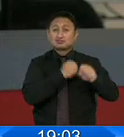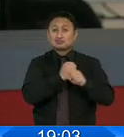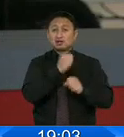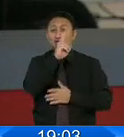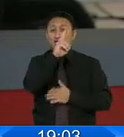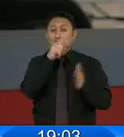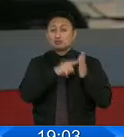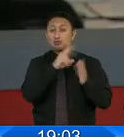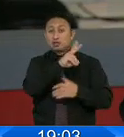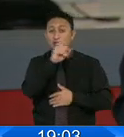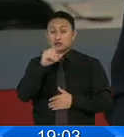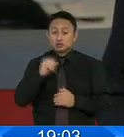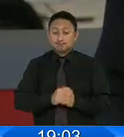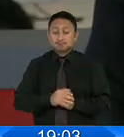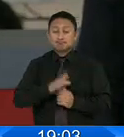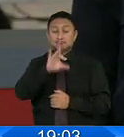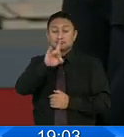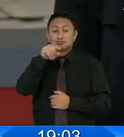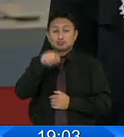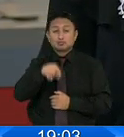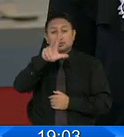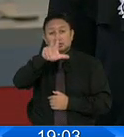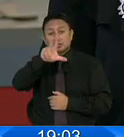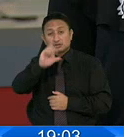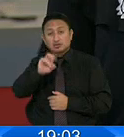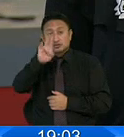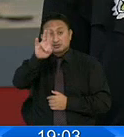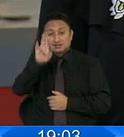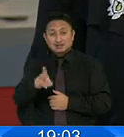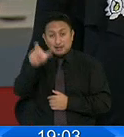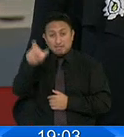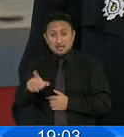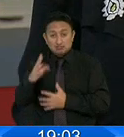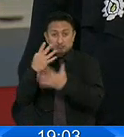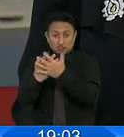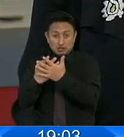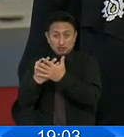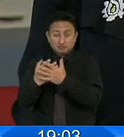alrededor de 8.307 internos los empadronados.